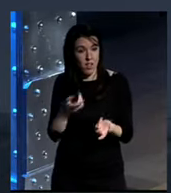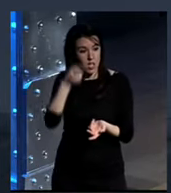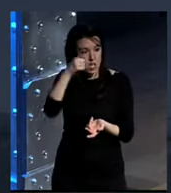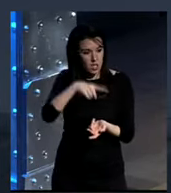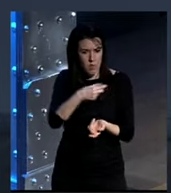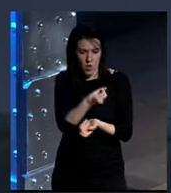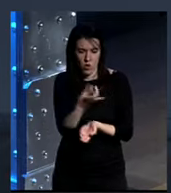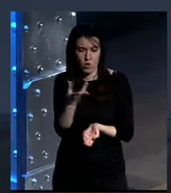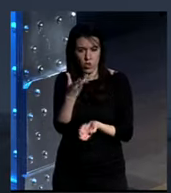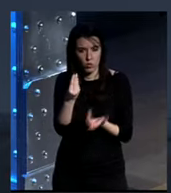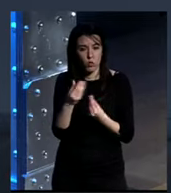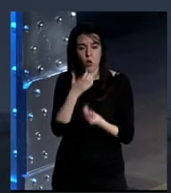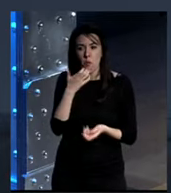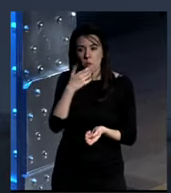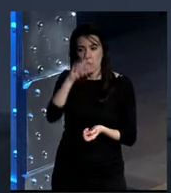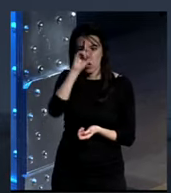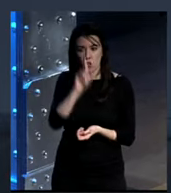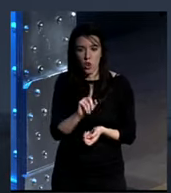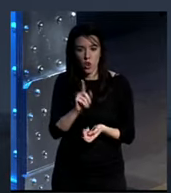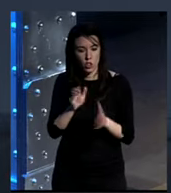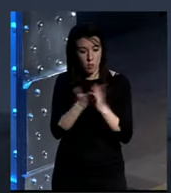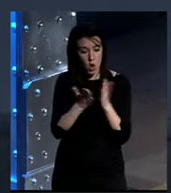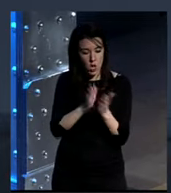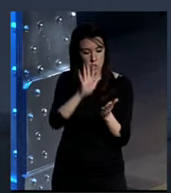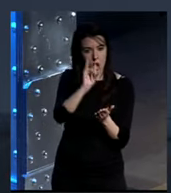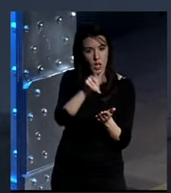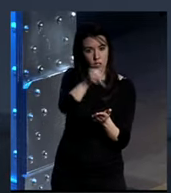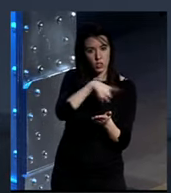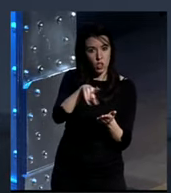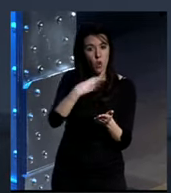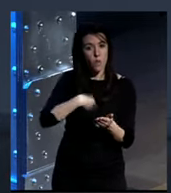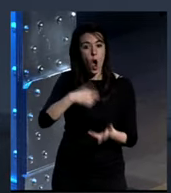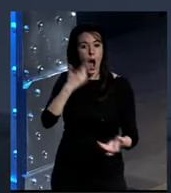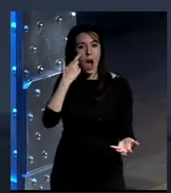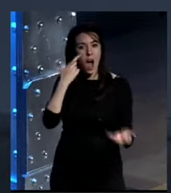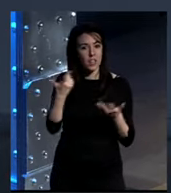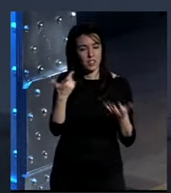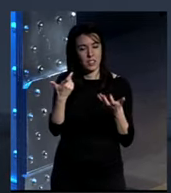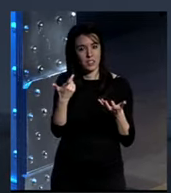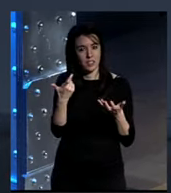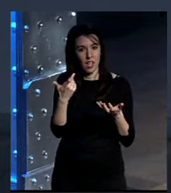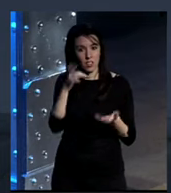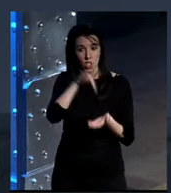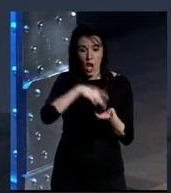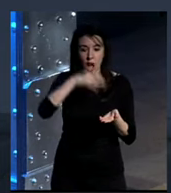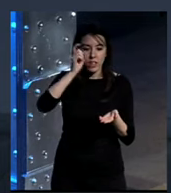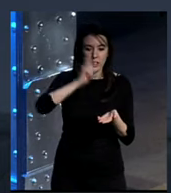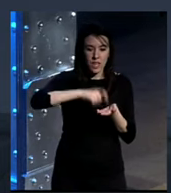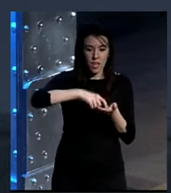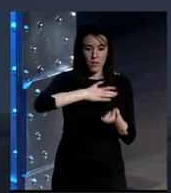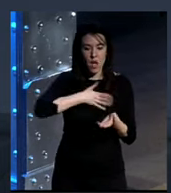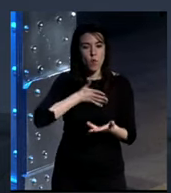tantos otros. Yo sé que andaba, por ejemplo, no sé si se ve reflejado en el libro, con los artistas, los telegrafistas